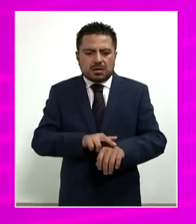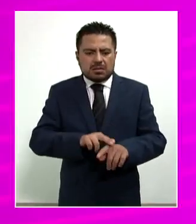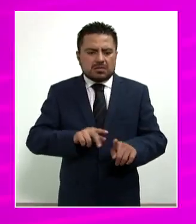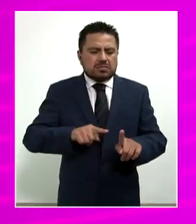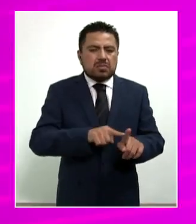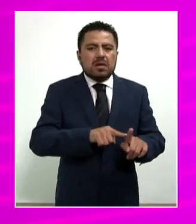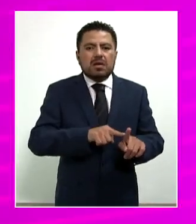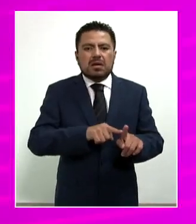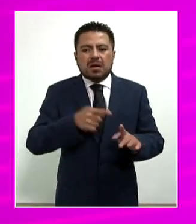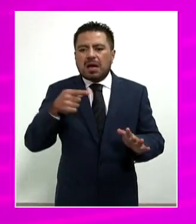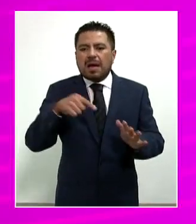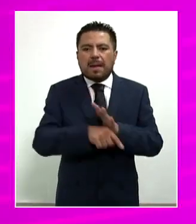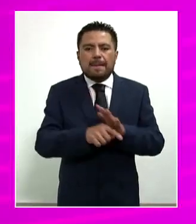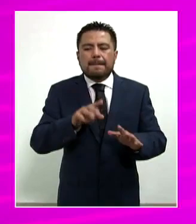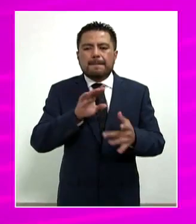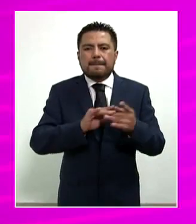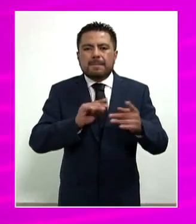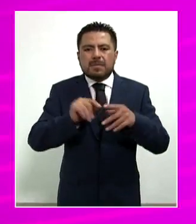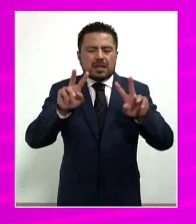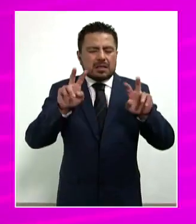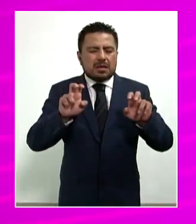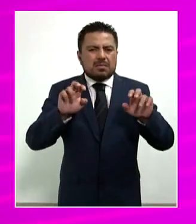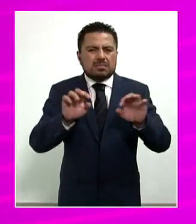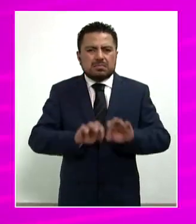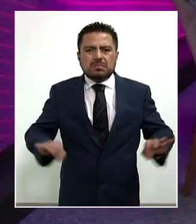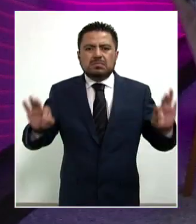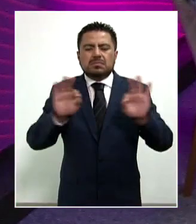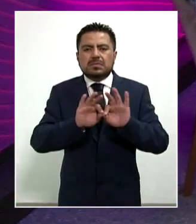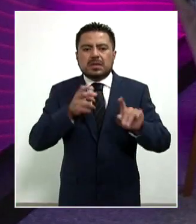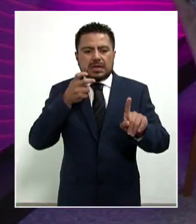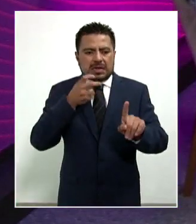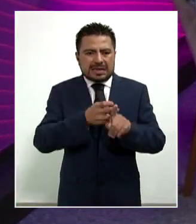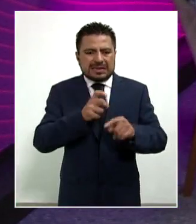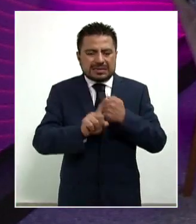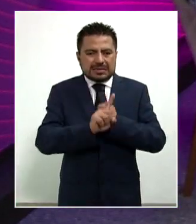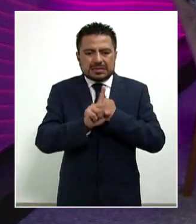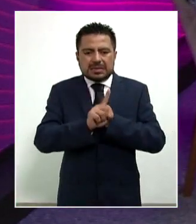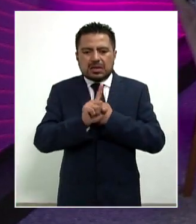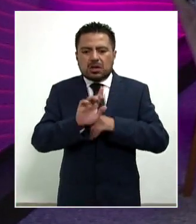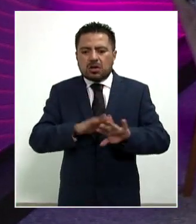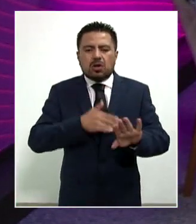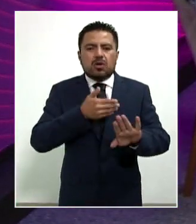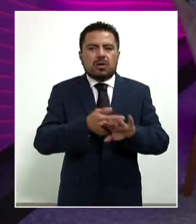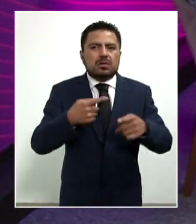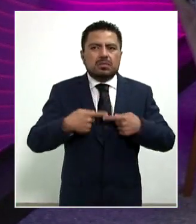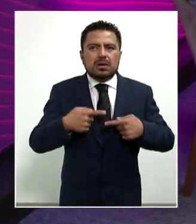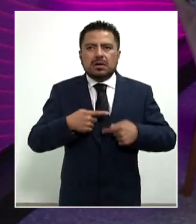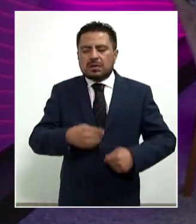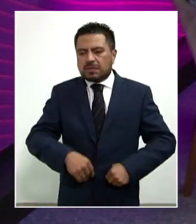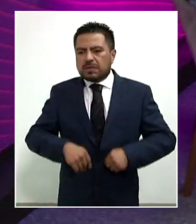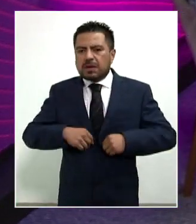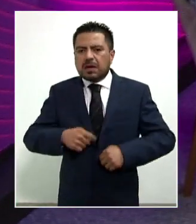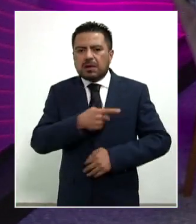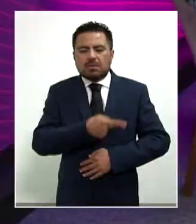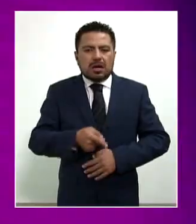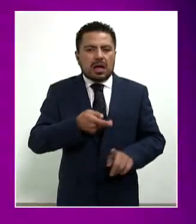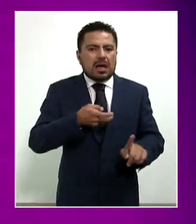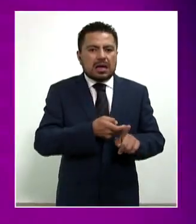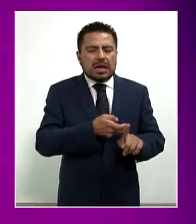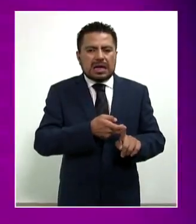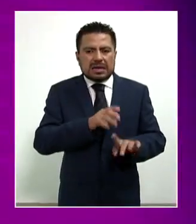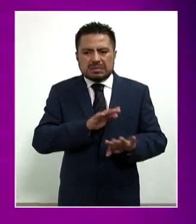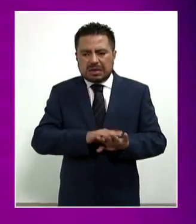Y desgraciadamente, un tema importante es que estos prejuicios contra las personas que viven en situación de pobreza están